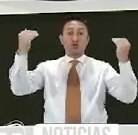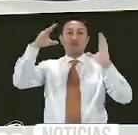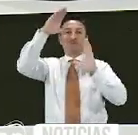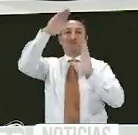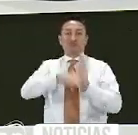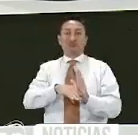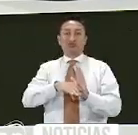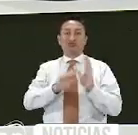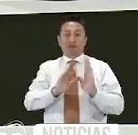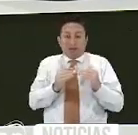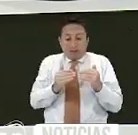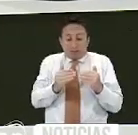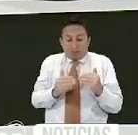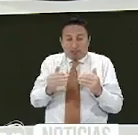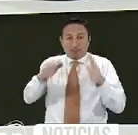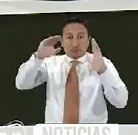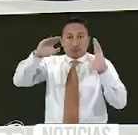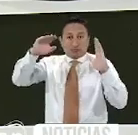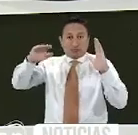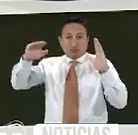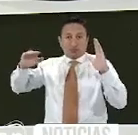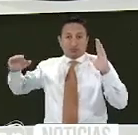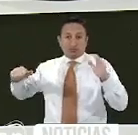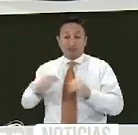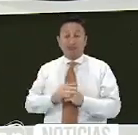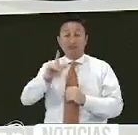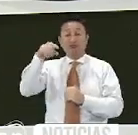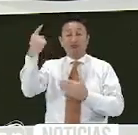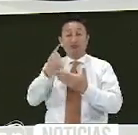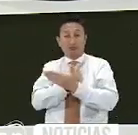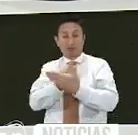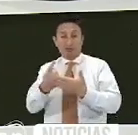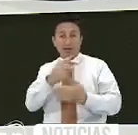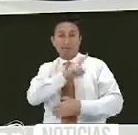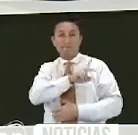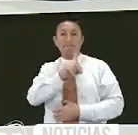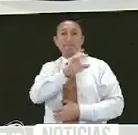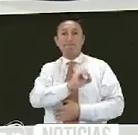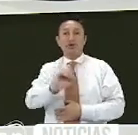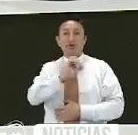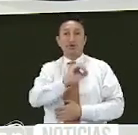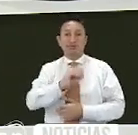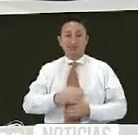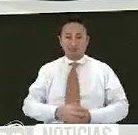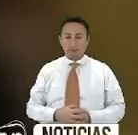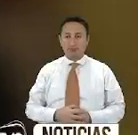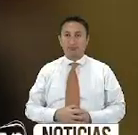de manera progresiva a partir de la semana del 21 de octubre. Veamos.